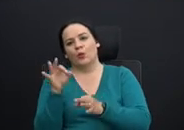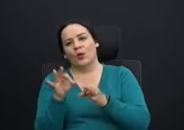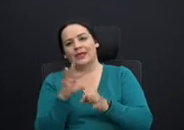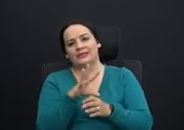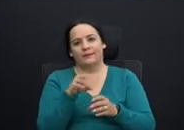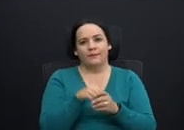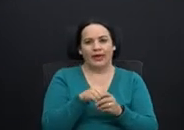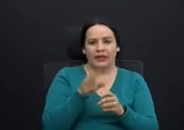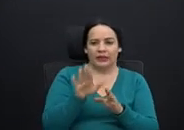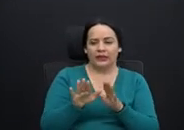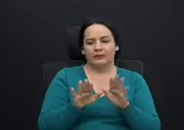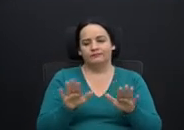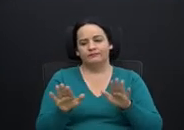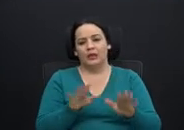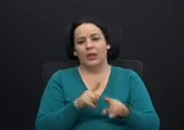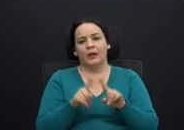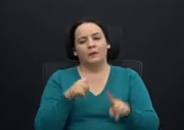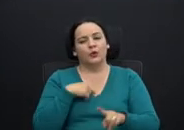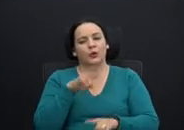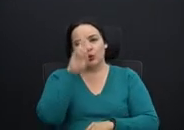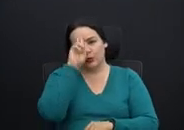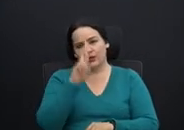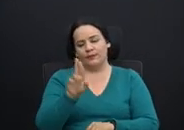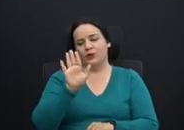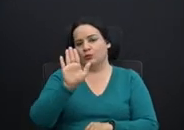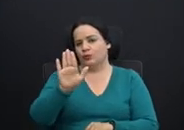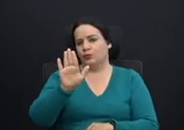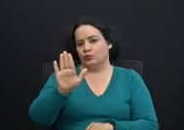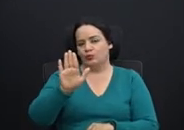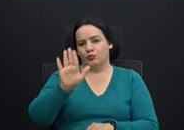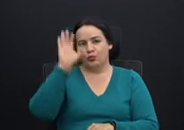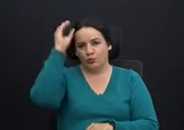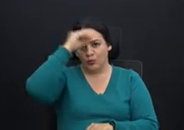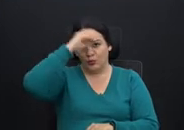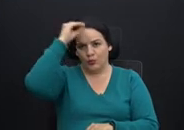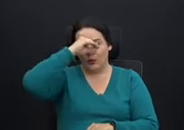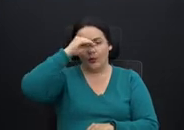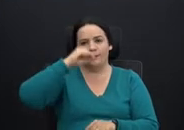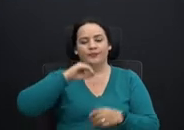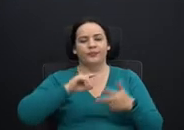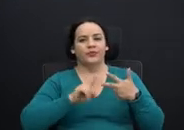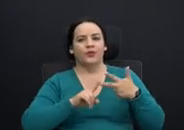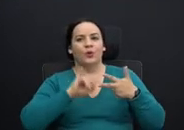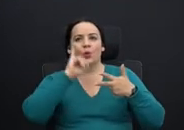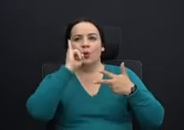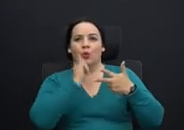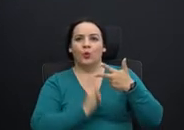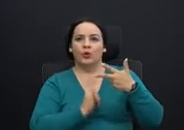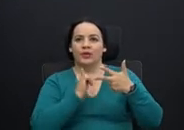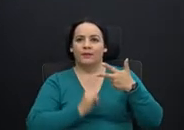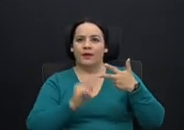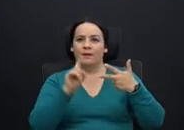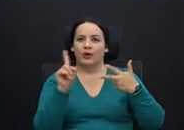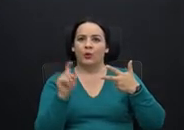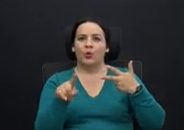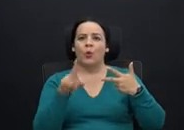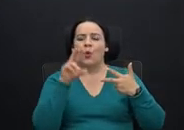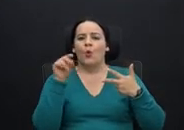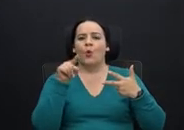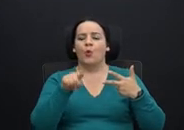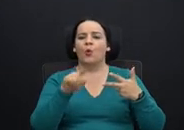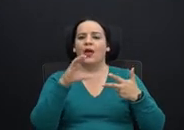¿verdad? Sin embargo, obviamente respeto mucho su criterio. Por último, ¿Un canon de